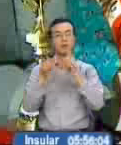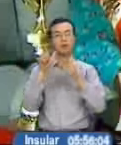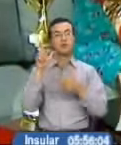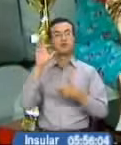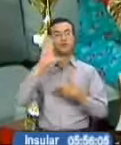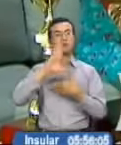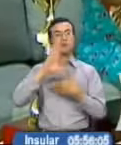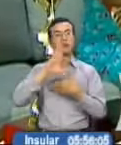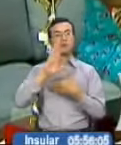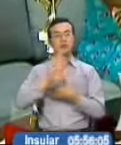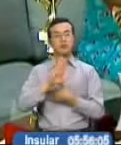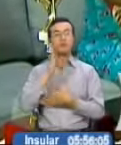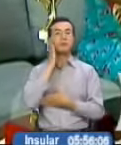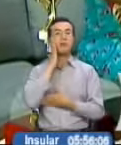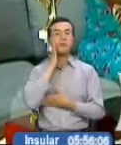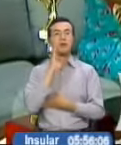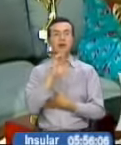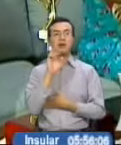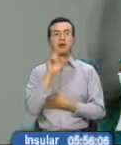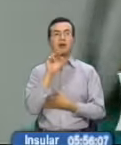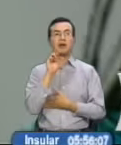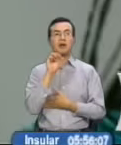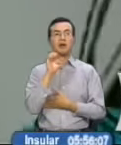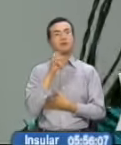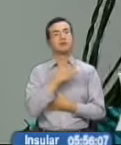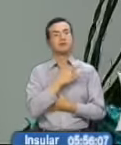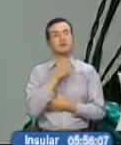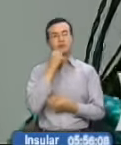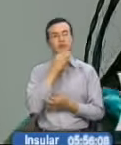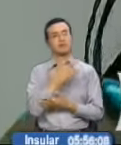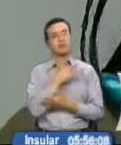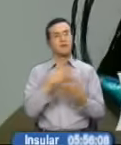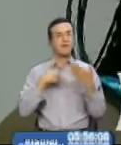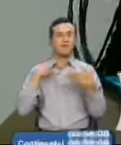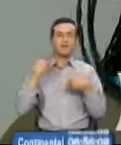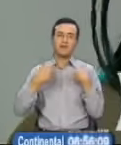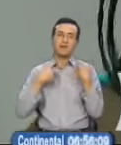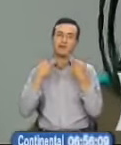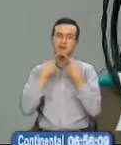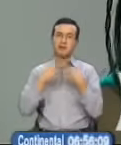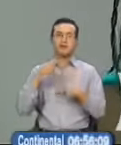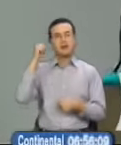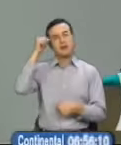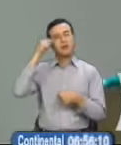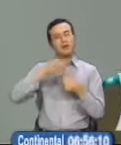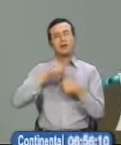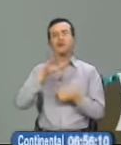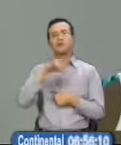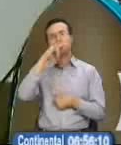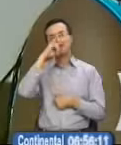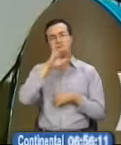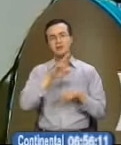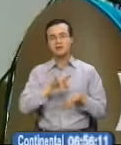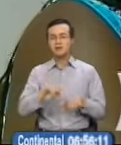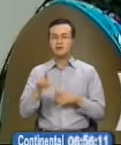América. Su madre, Carmen Medina Ayón, con tono alegre y risueño, recuerda las travesuras de su hijo.